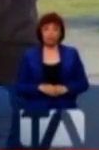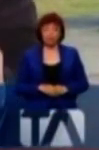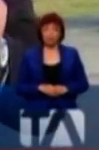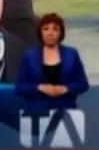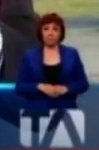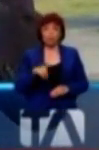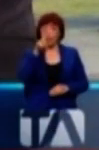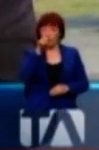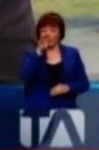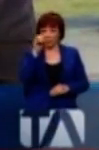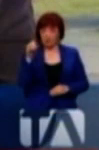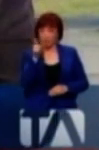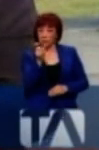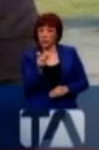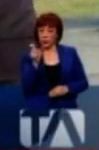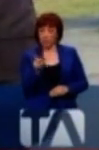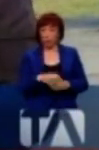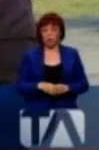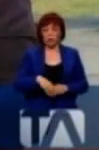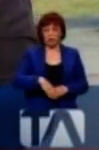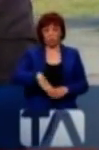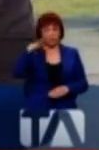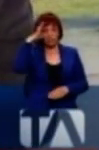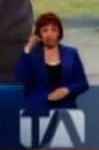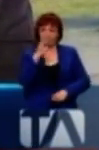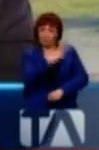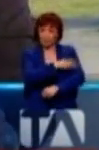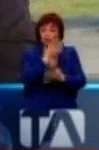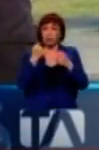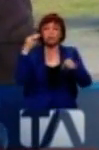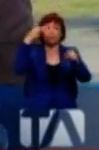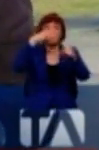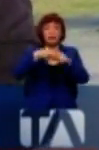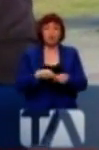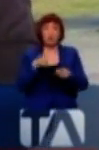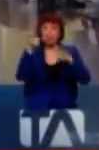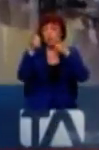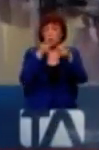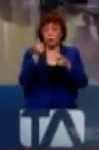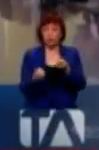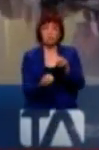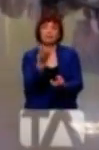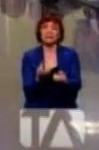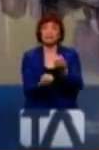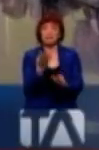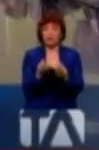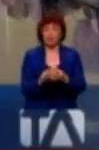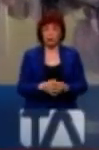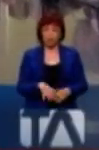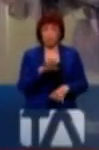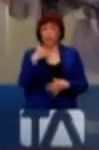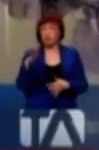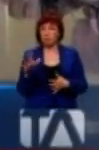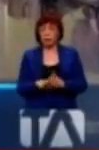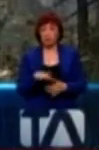Alrededor de 100 miembros de Fuerzas Armadas participarán en tareas de prevención de incendios forestales en alrededor de